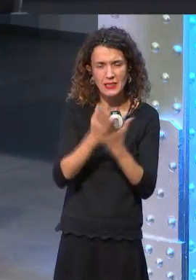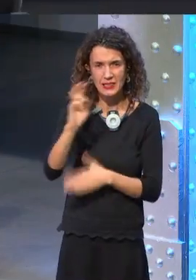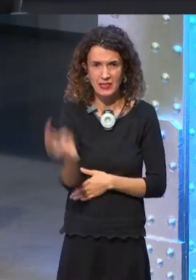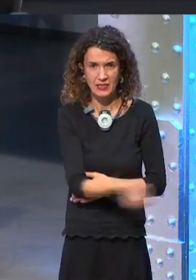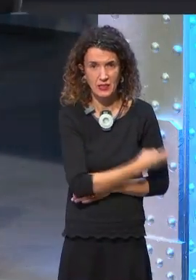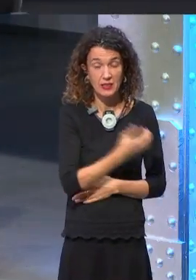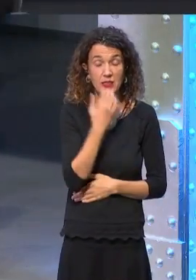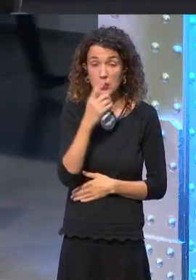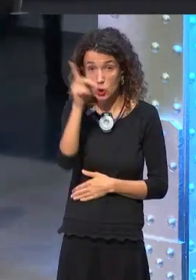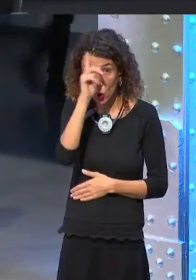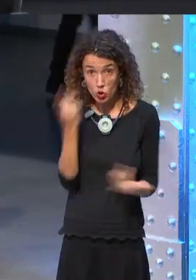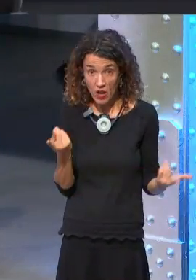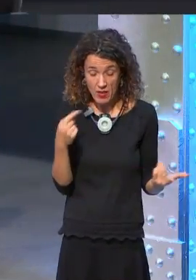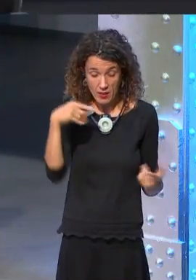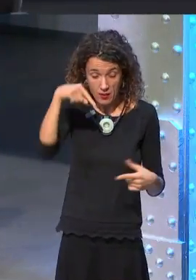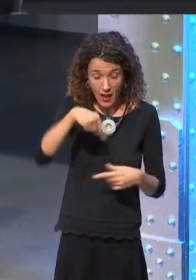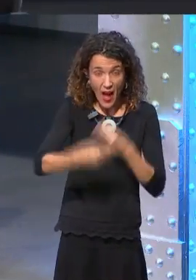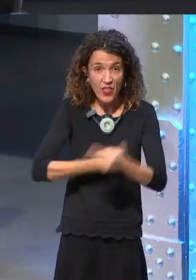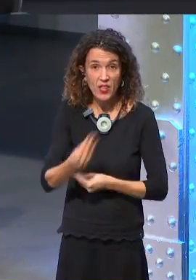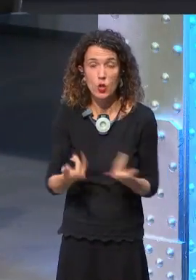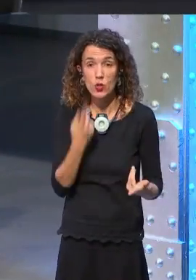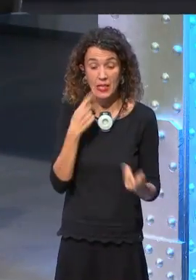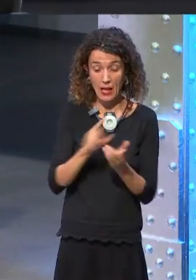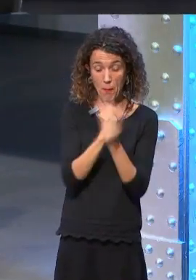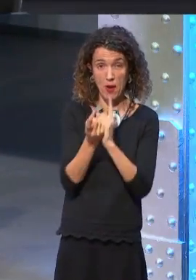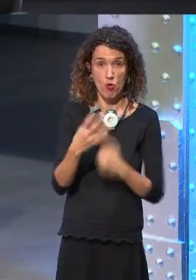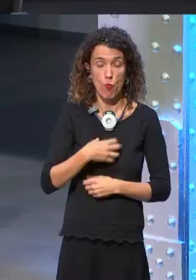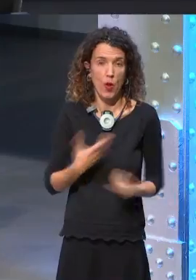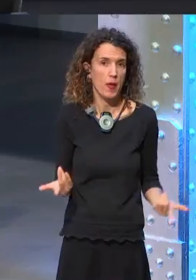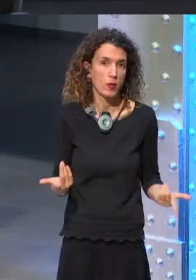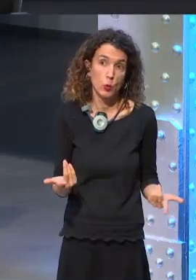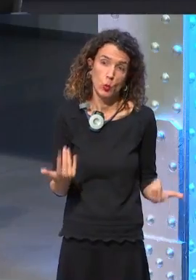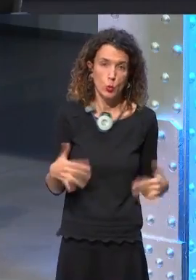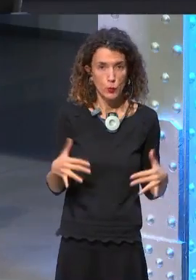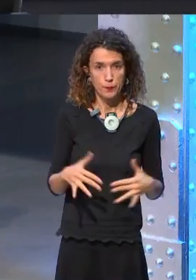Si tú no sabes lo que está haciendo, si no lo puedes cambiar,